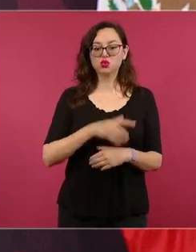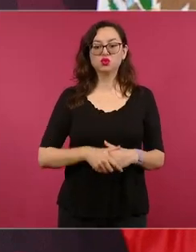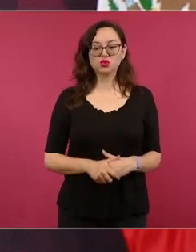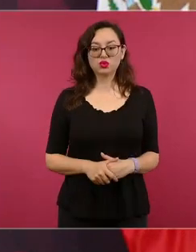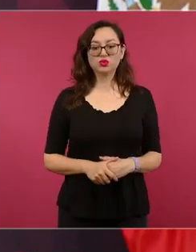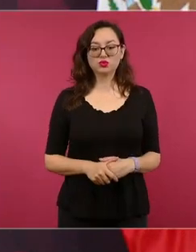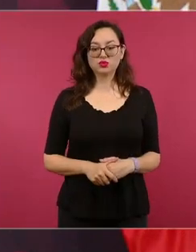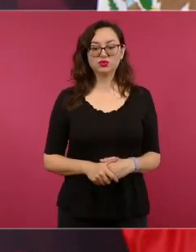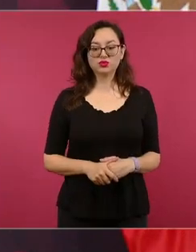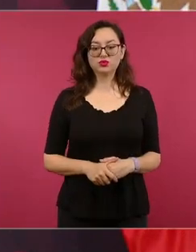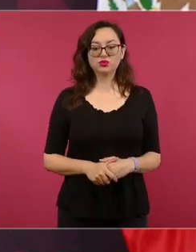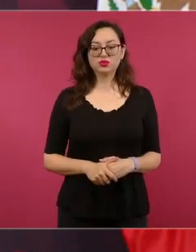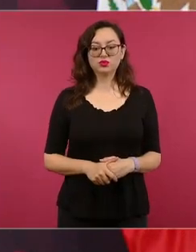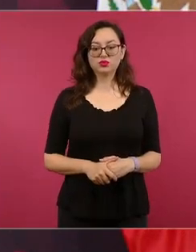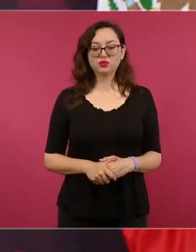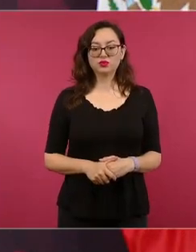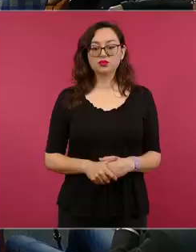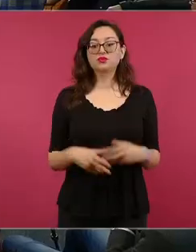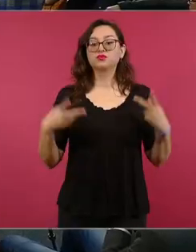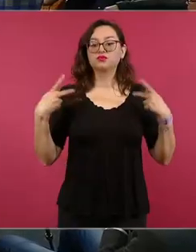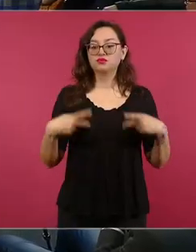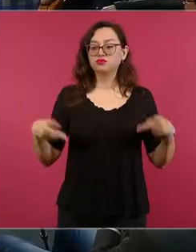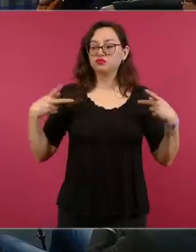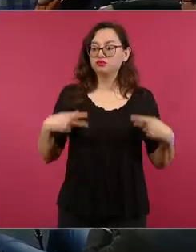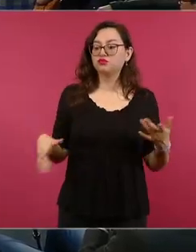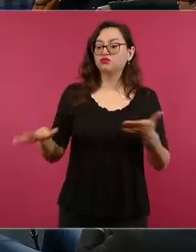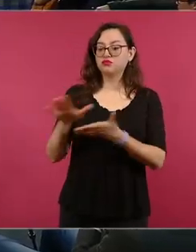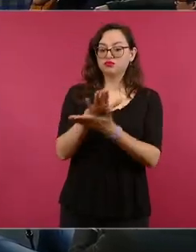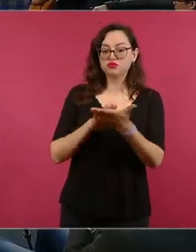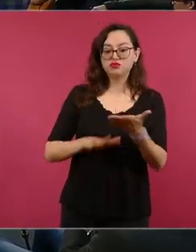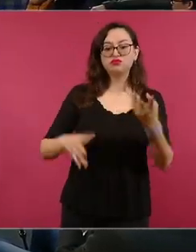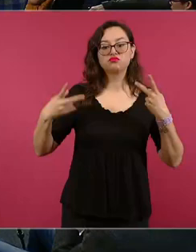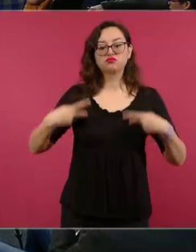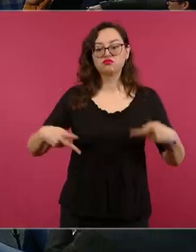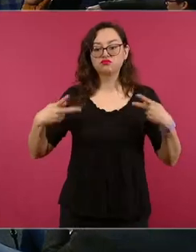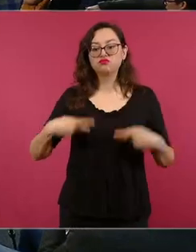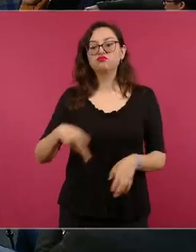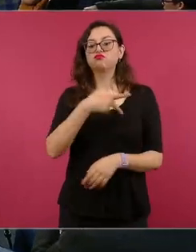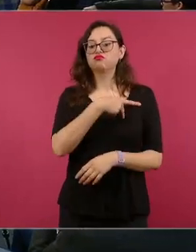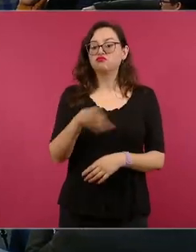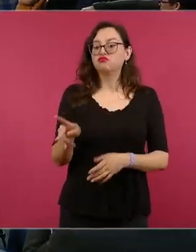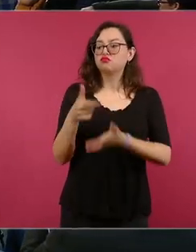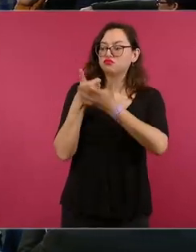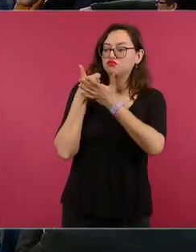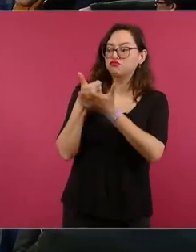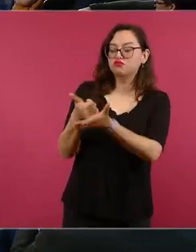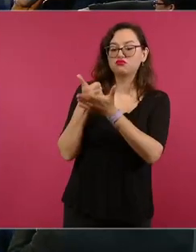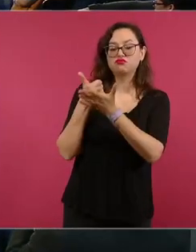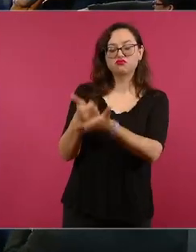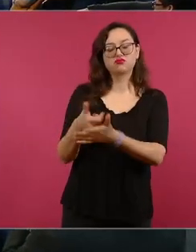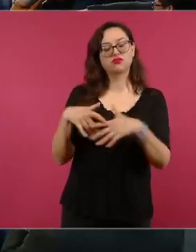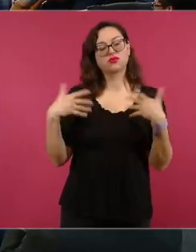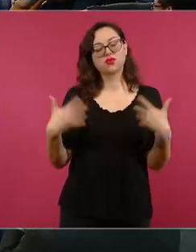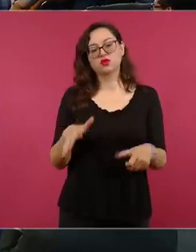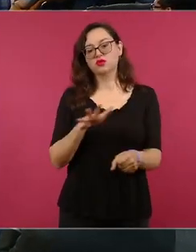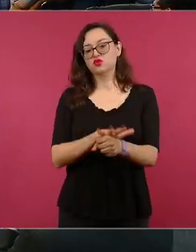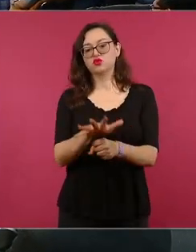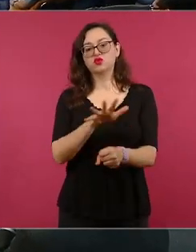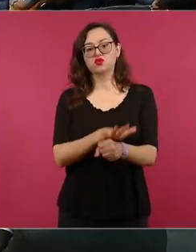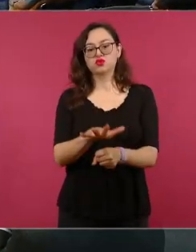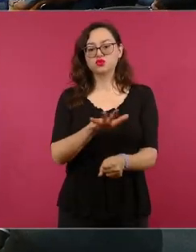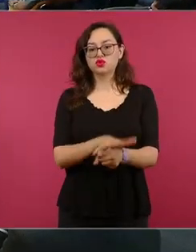el haber ayudado a la gente humilde, a la gente pobre, y